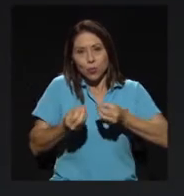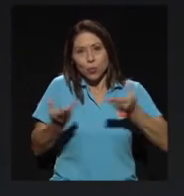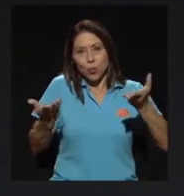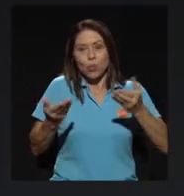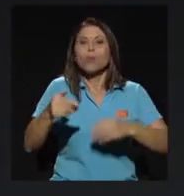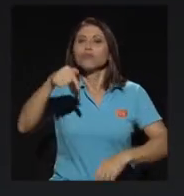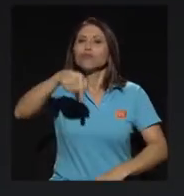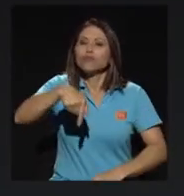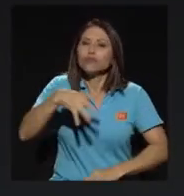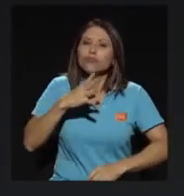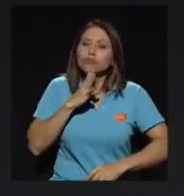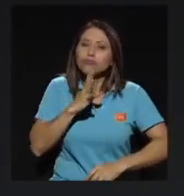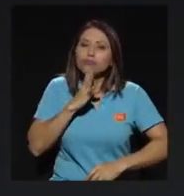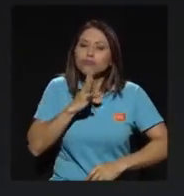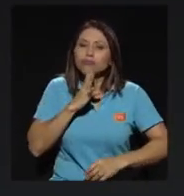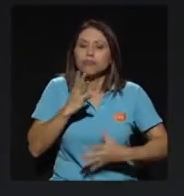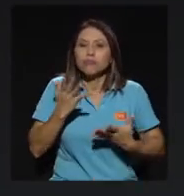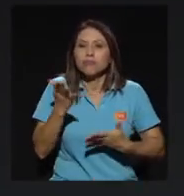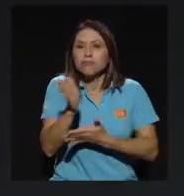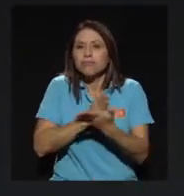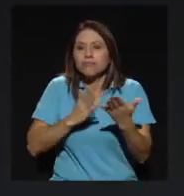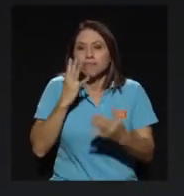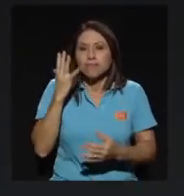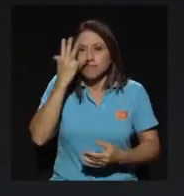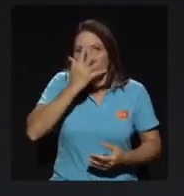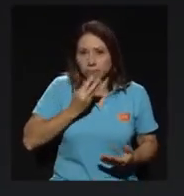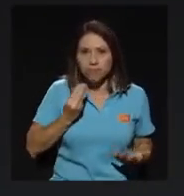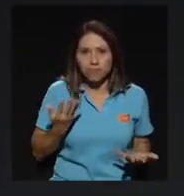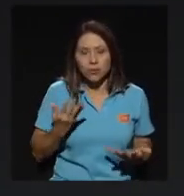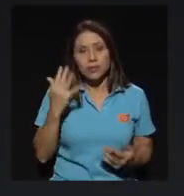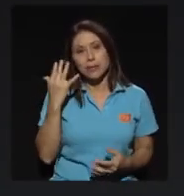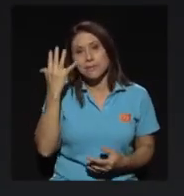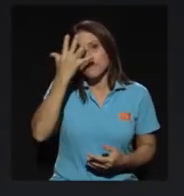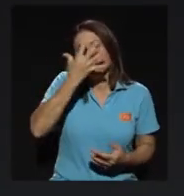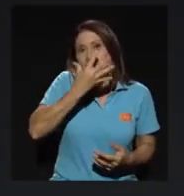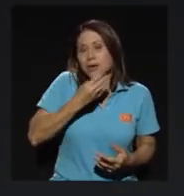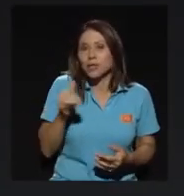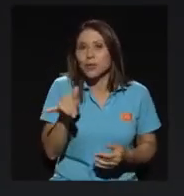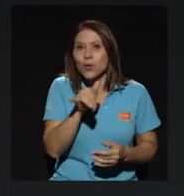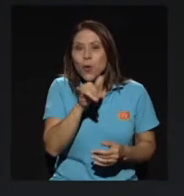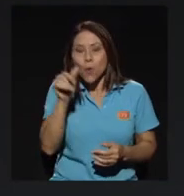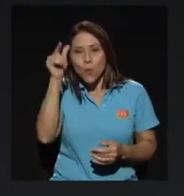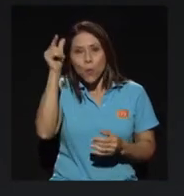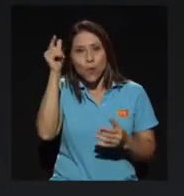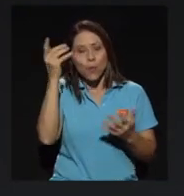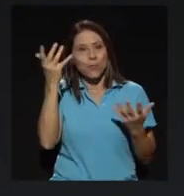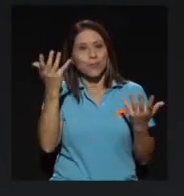comentar y algo muy bello tan bello como el imperio